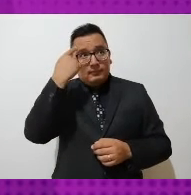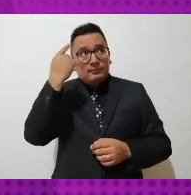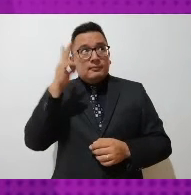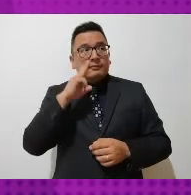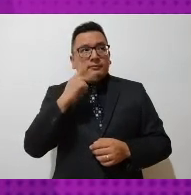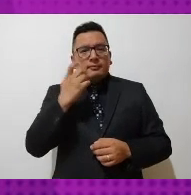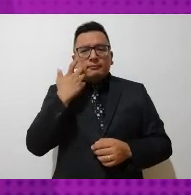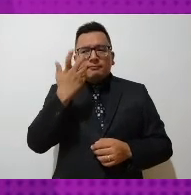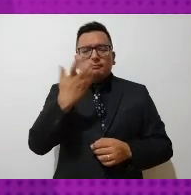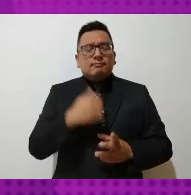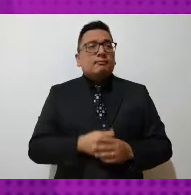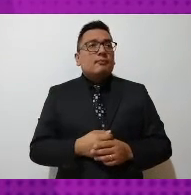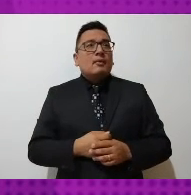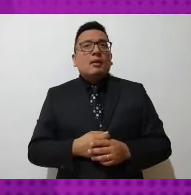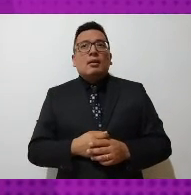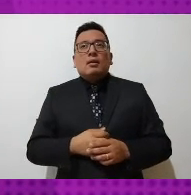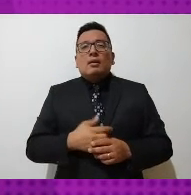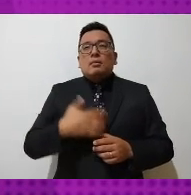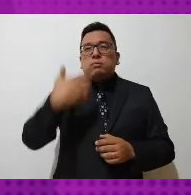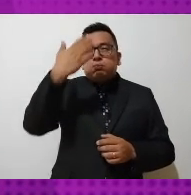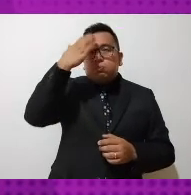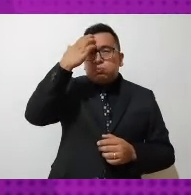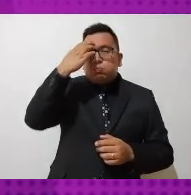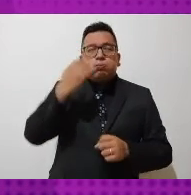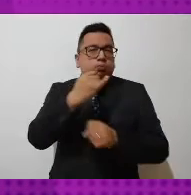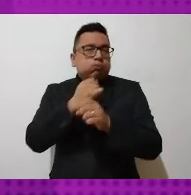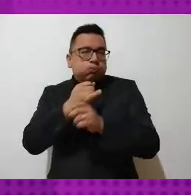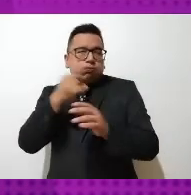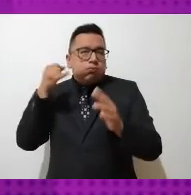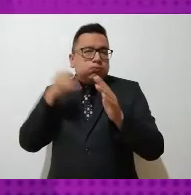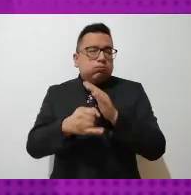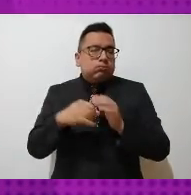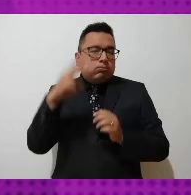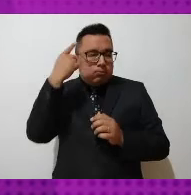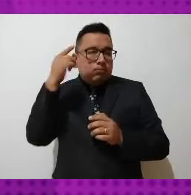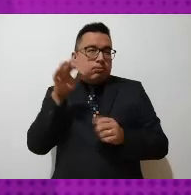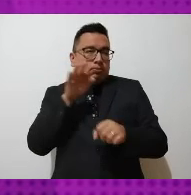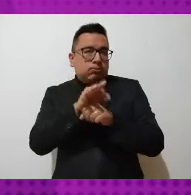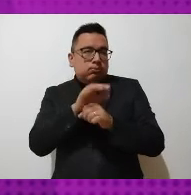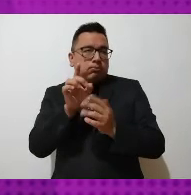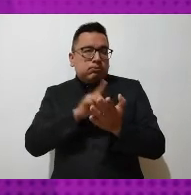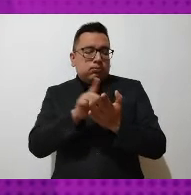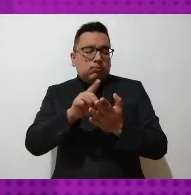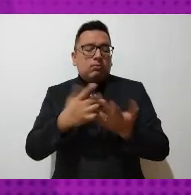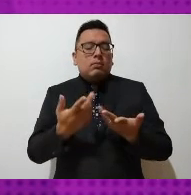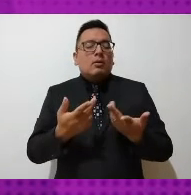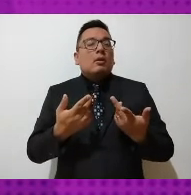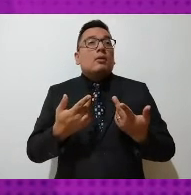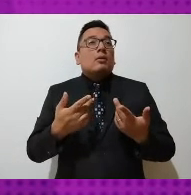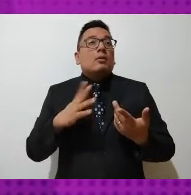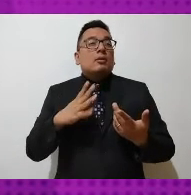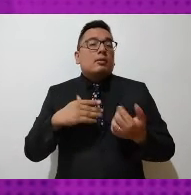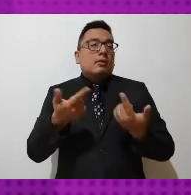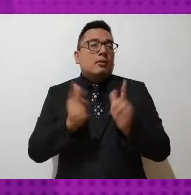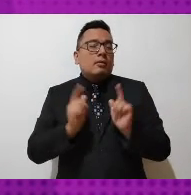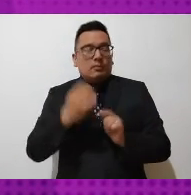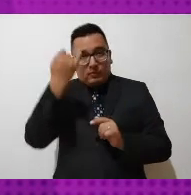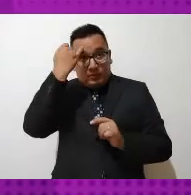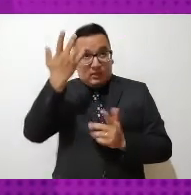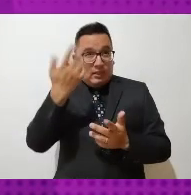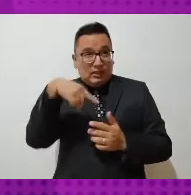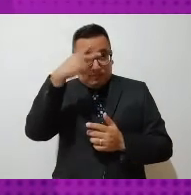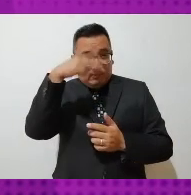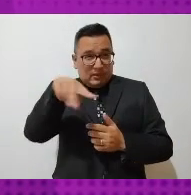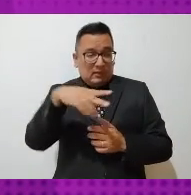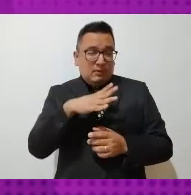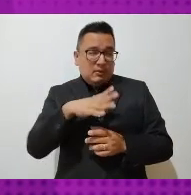de acrecentar los estudios y la búsqueda de la protección de los derechos político-electorales de las comunidades y de los pueblos